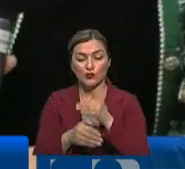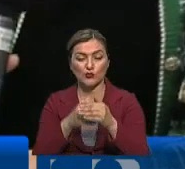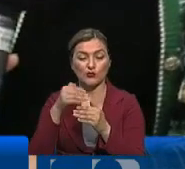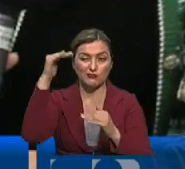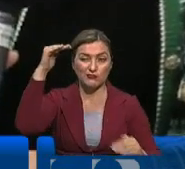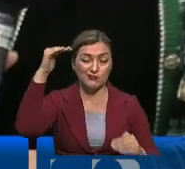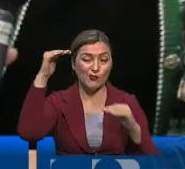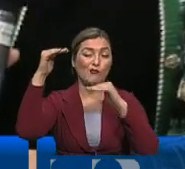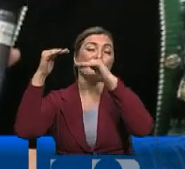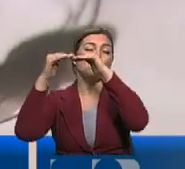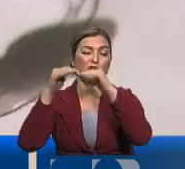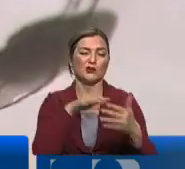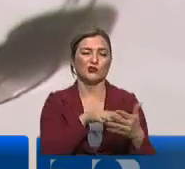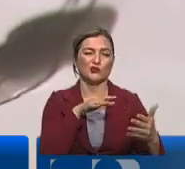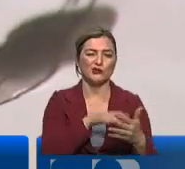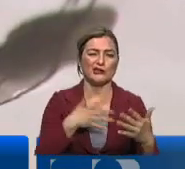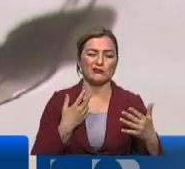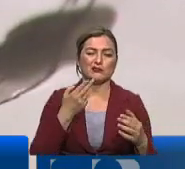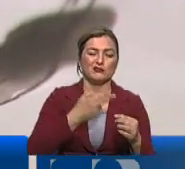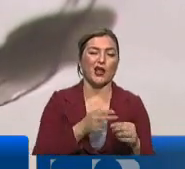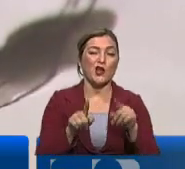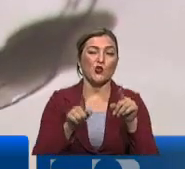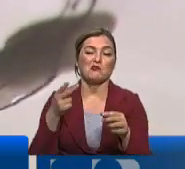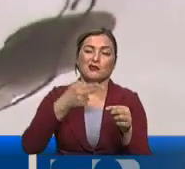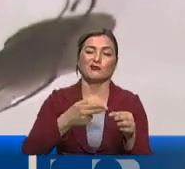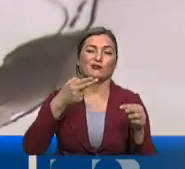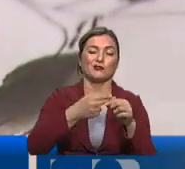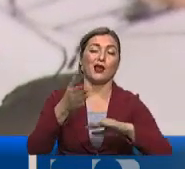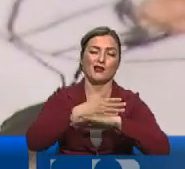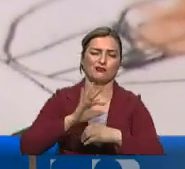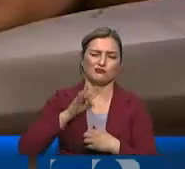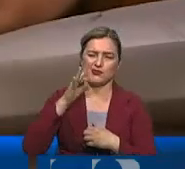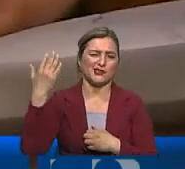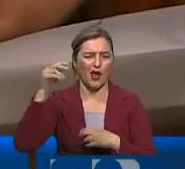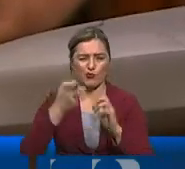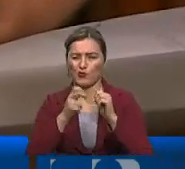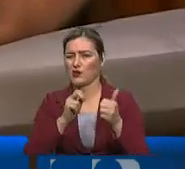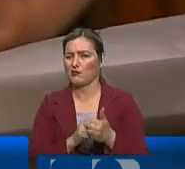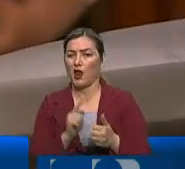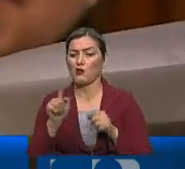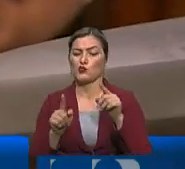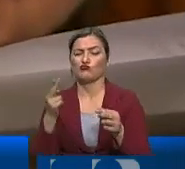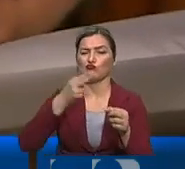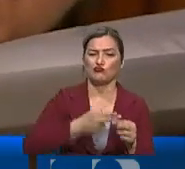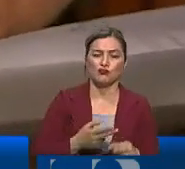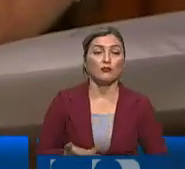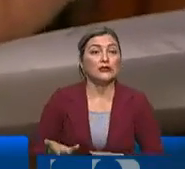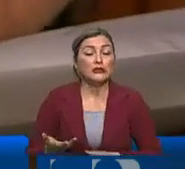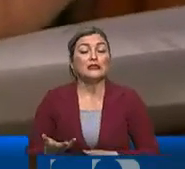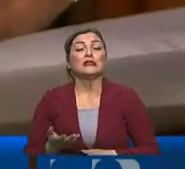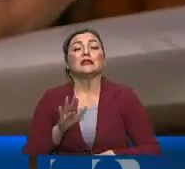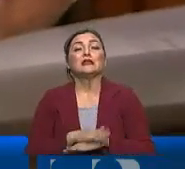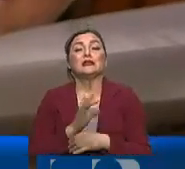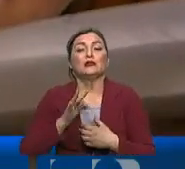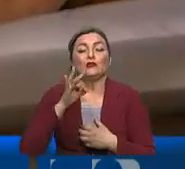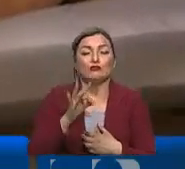estudiantes con rezago educativo severo. El rezago educativo existía mucho antes de la pandemia. y los analistas educativos consideran que los efectos